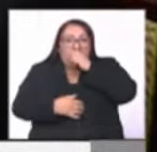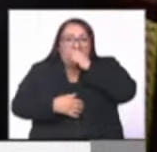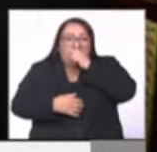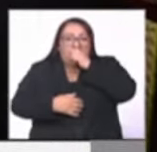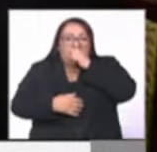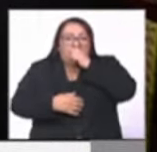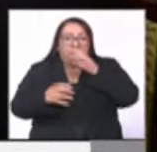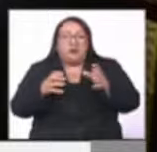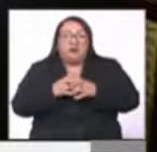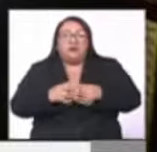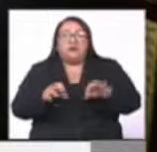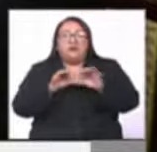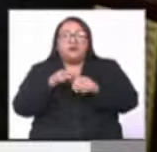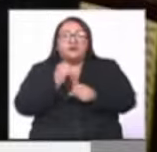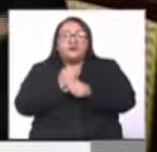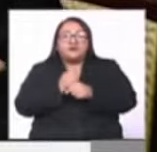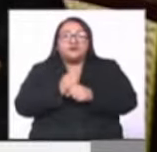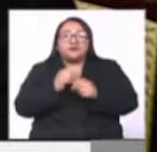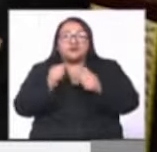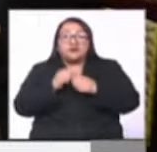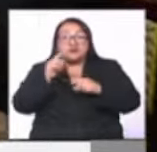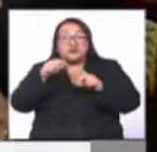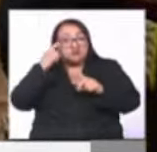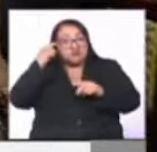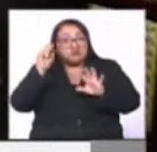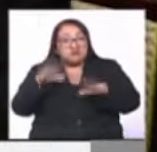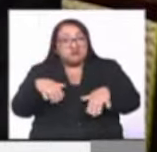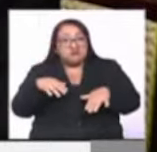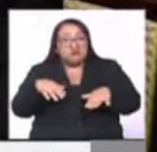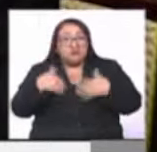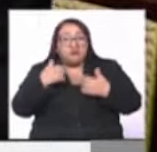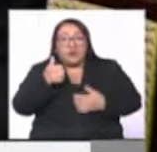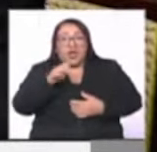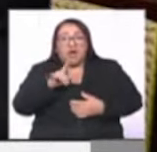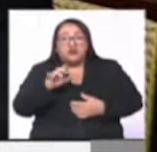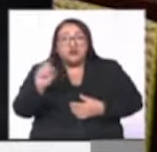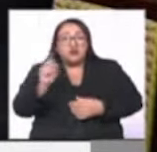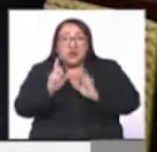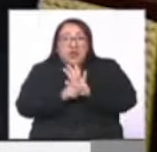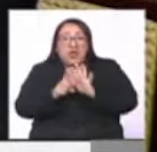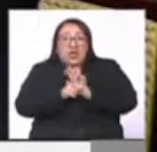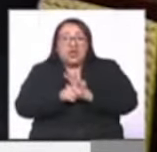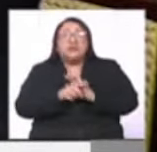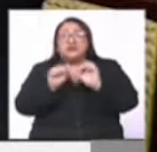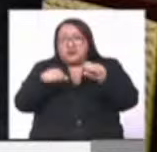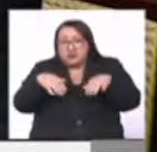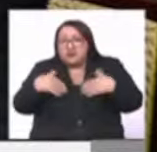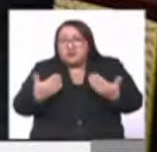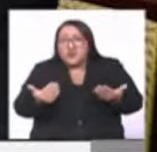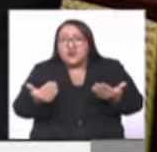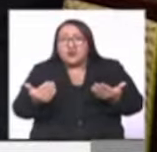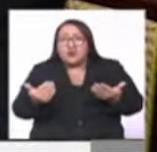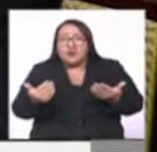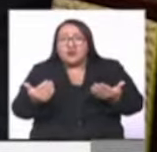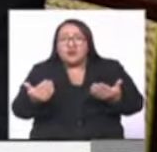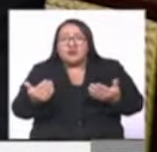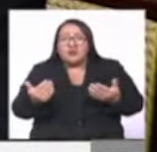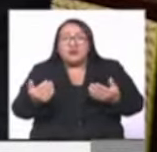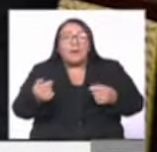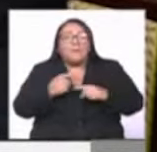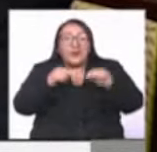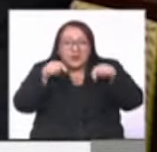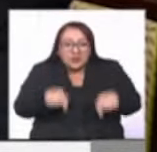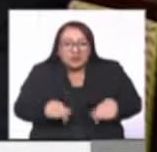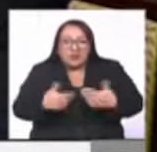sido eso un acto arbitrario hubiera sido un acto abusivo ilegal y sí probablemente hubiera justificado que